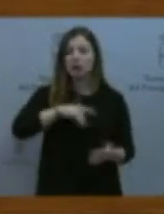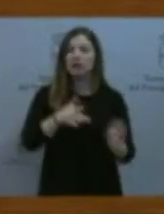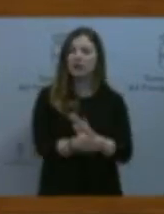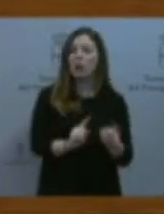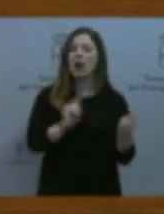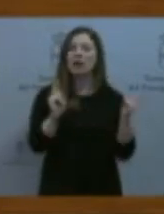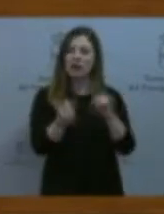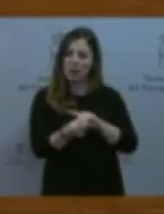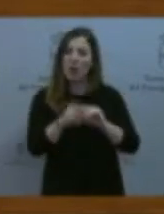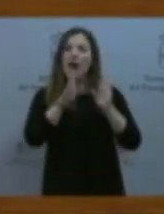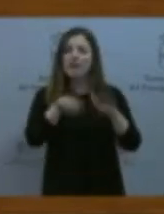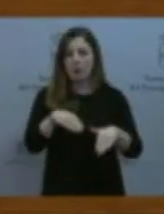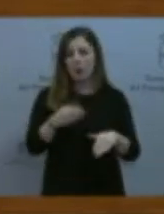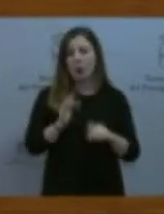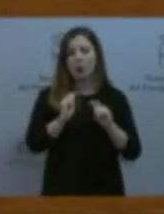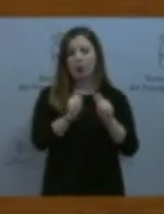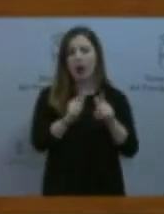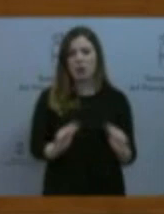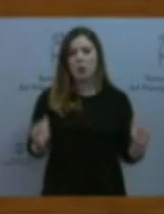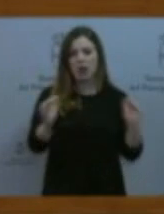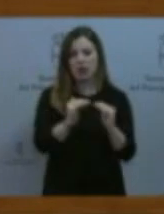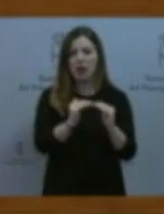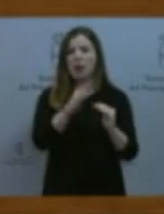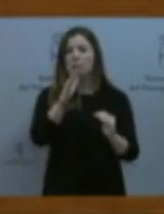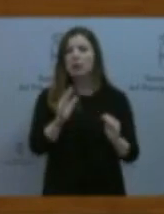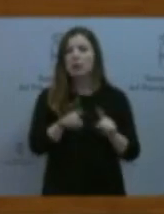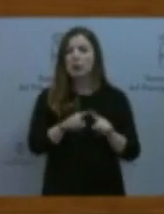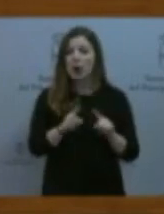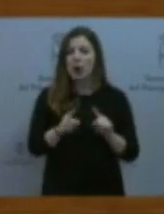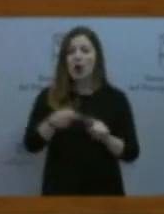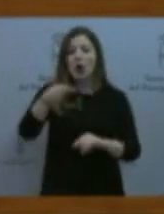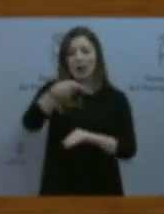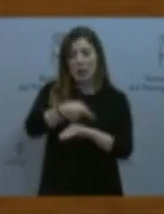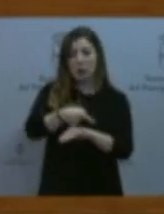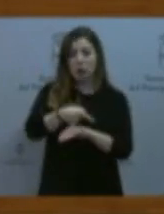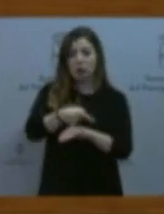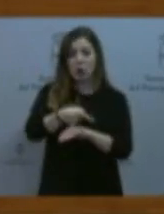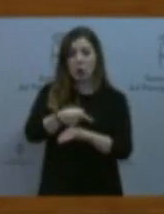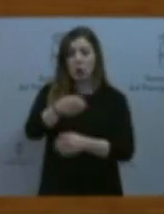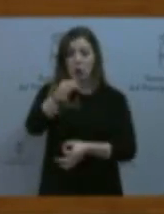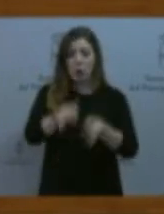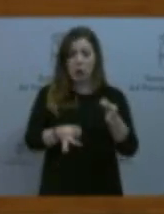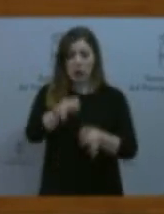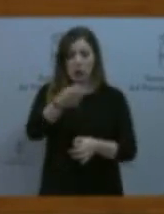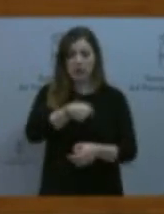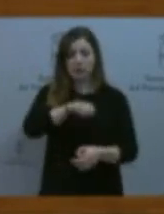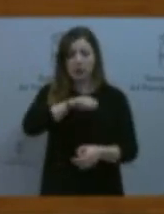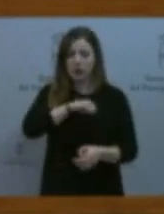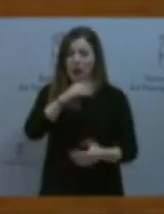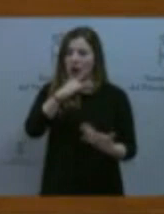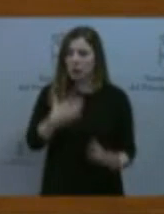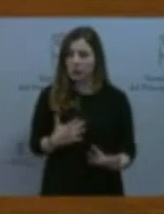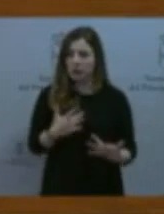En el conjunto del ordenamiento jurídico español existe hoy una amplísima nómina de aforados, lo que carece